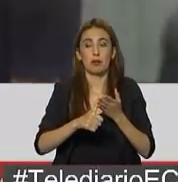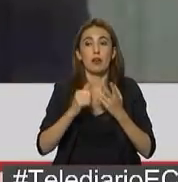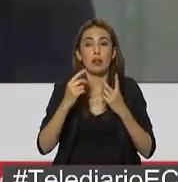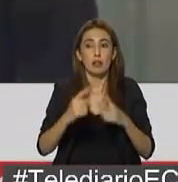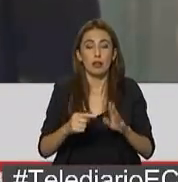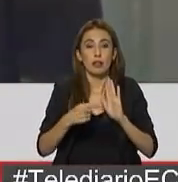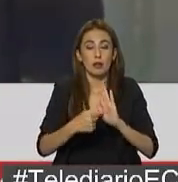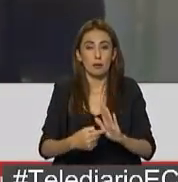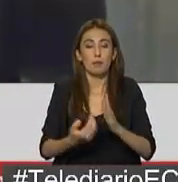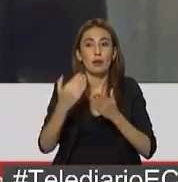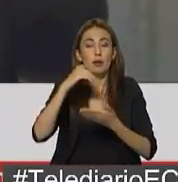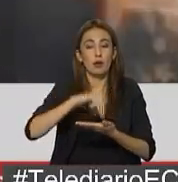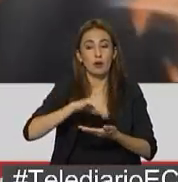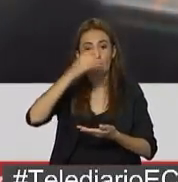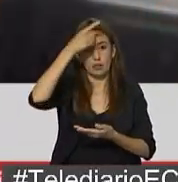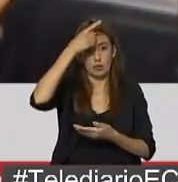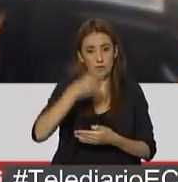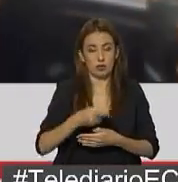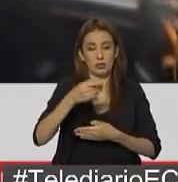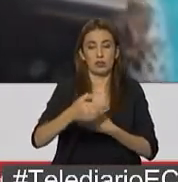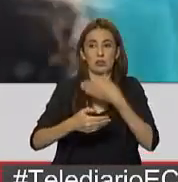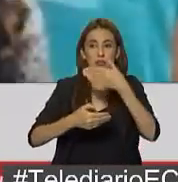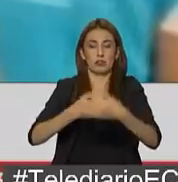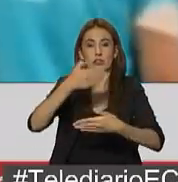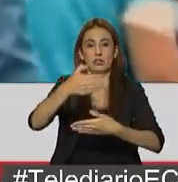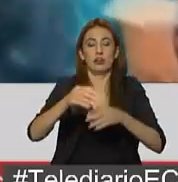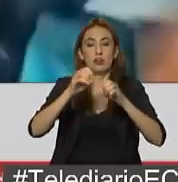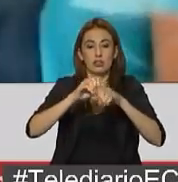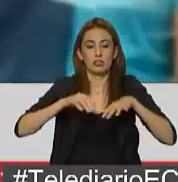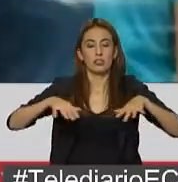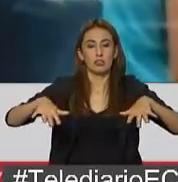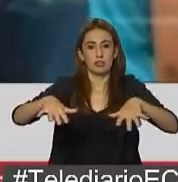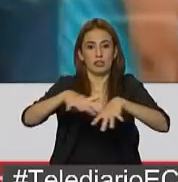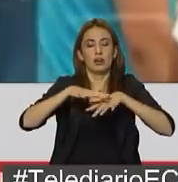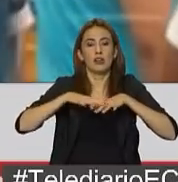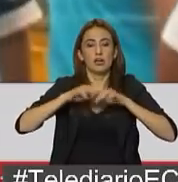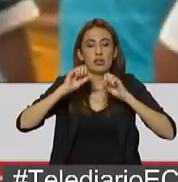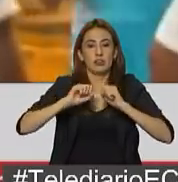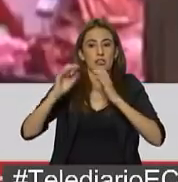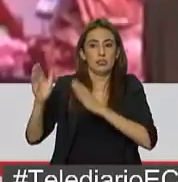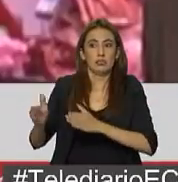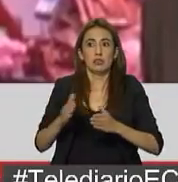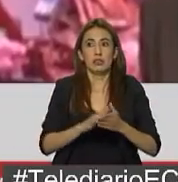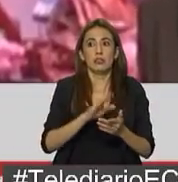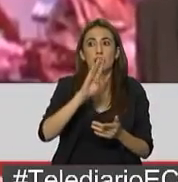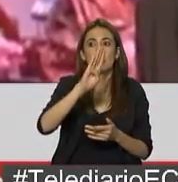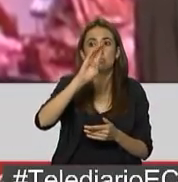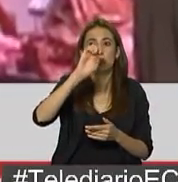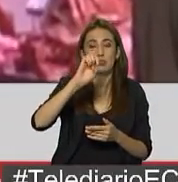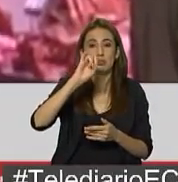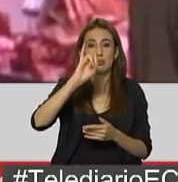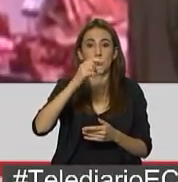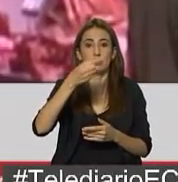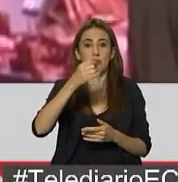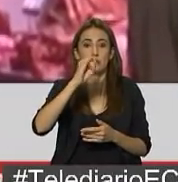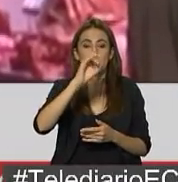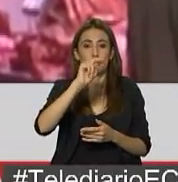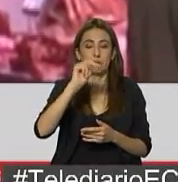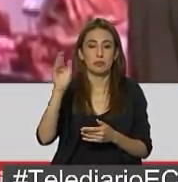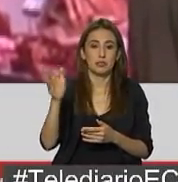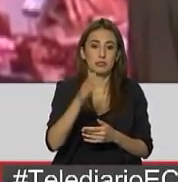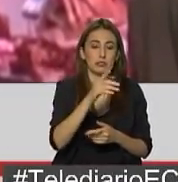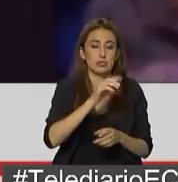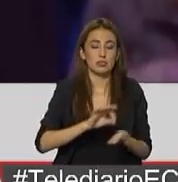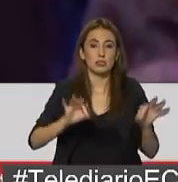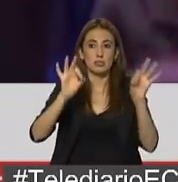a tomar medidas decisivas para contener la propagación de los casos grupales en Beijing. El Centro de Prevención y Control de Enfermedades